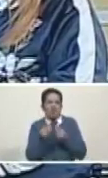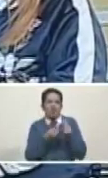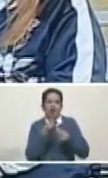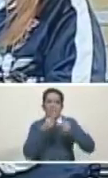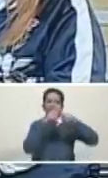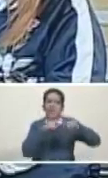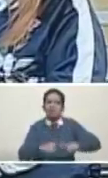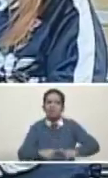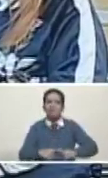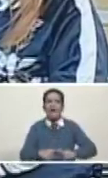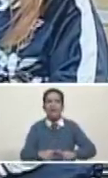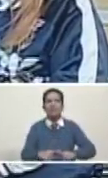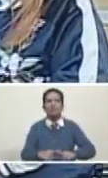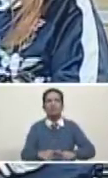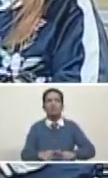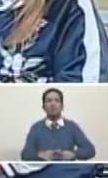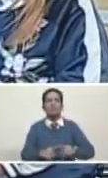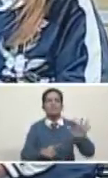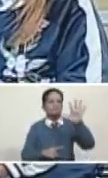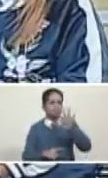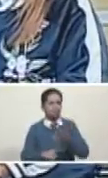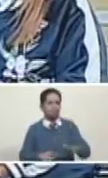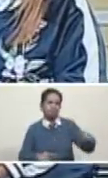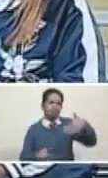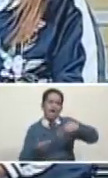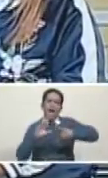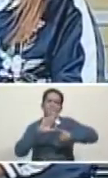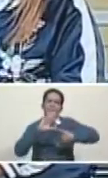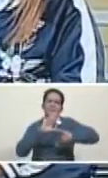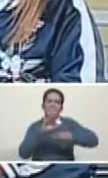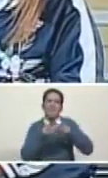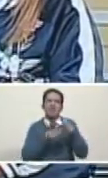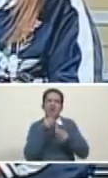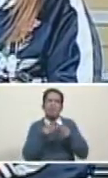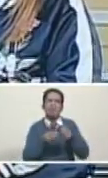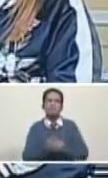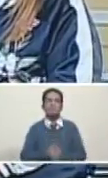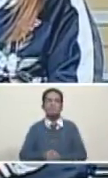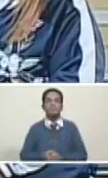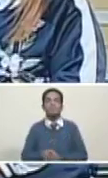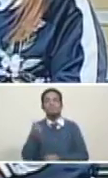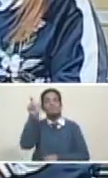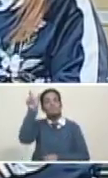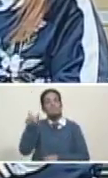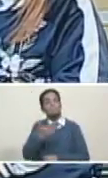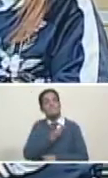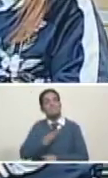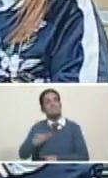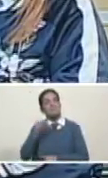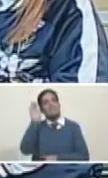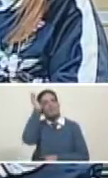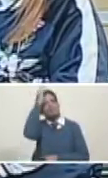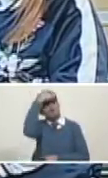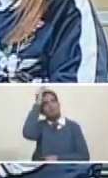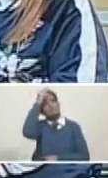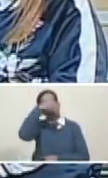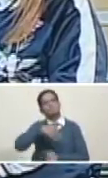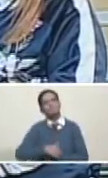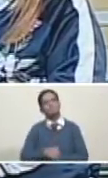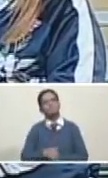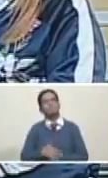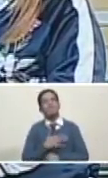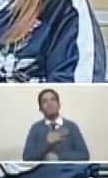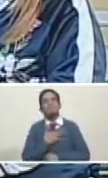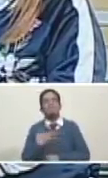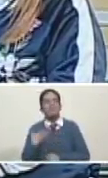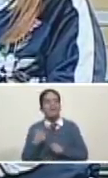para mi patria y para toda la región americana. El presidente Donald Trump pretende además